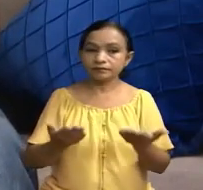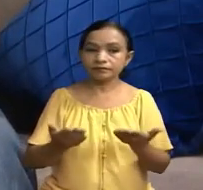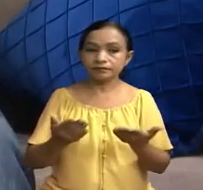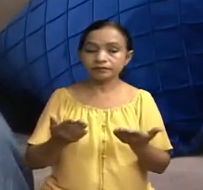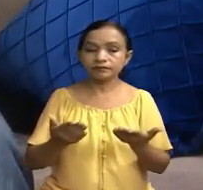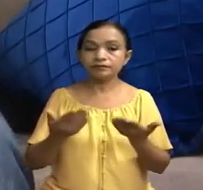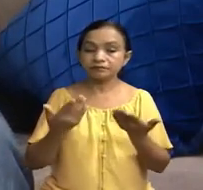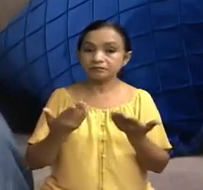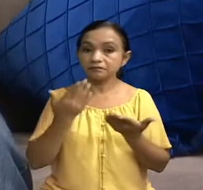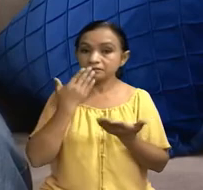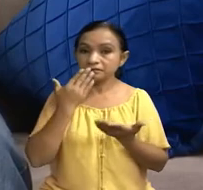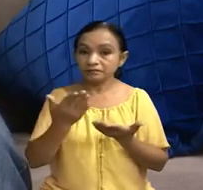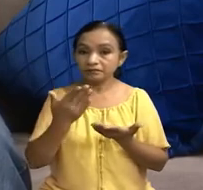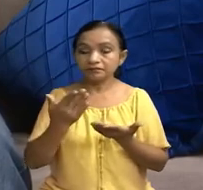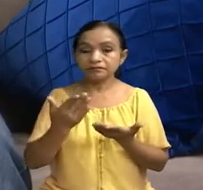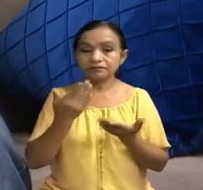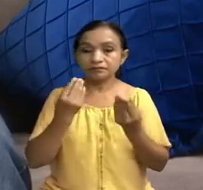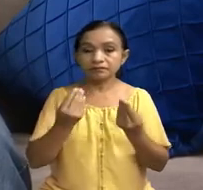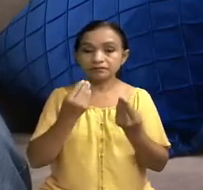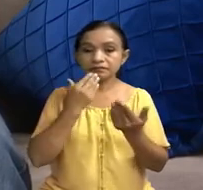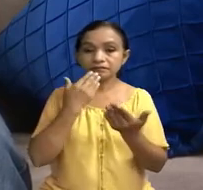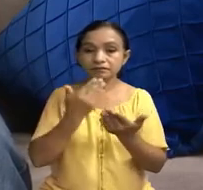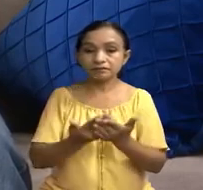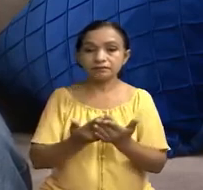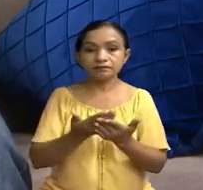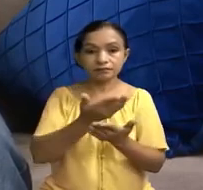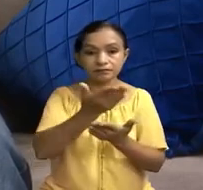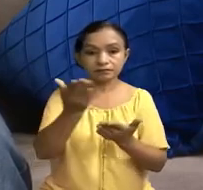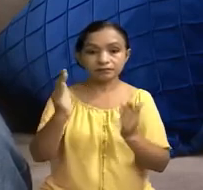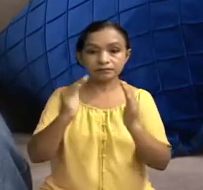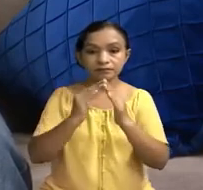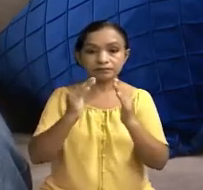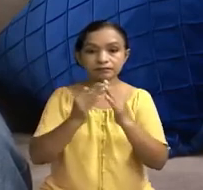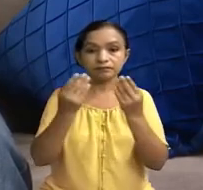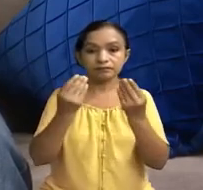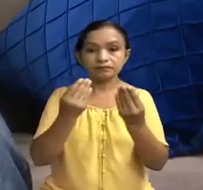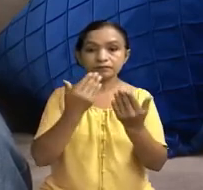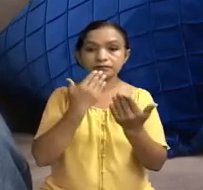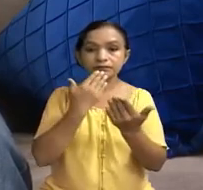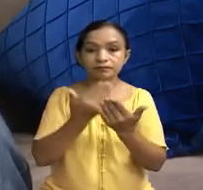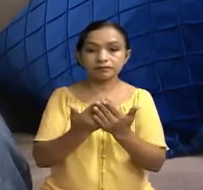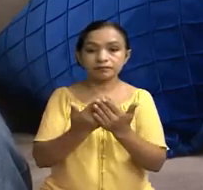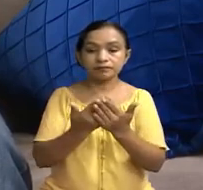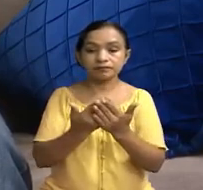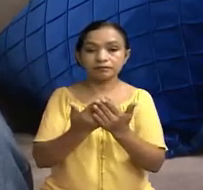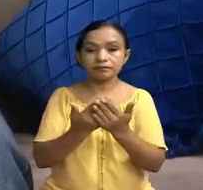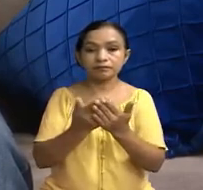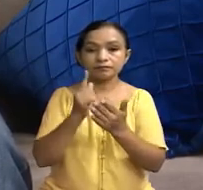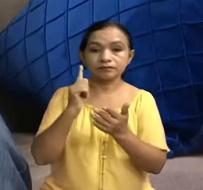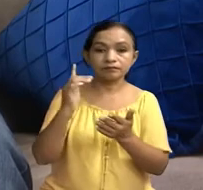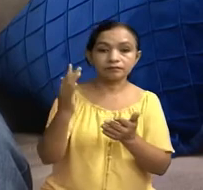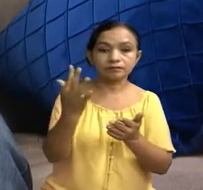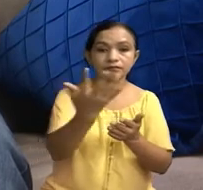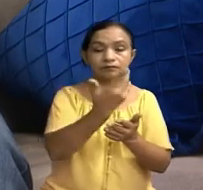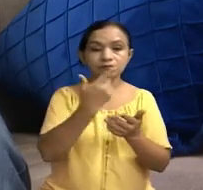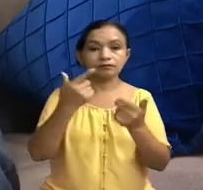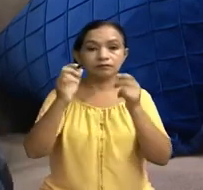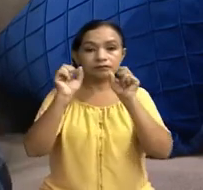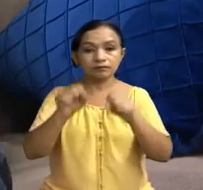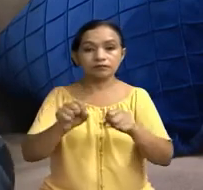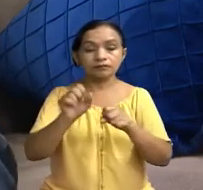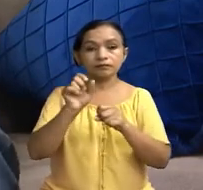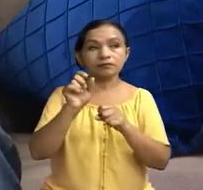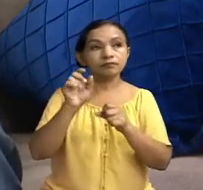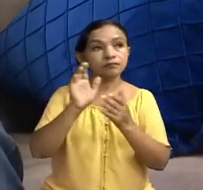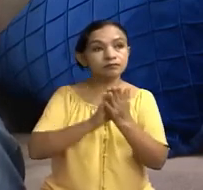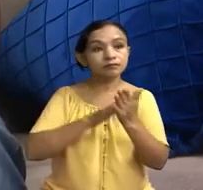muy prolífera, muy productiva. Muchísimas gracias, diputado. Y a usted que está en su hogar, muchísimas gracias por habernos acompañado. A nombre de todo el equipo que hace posible la transmisión de su